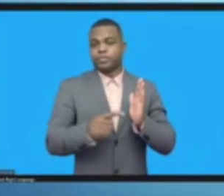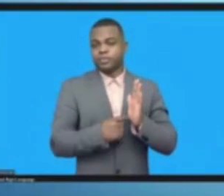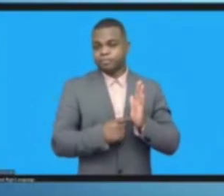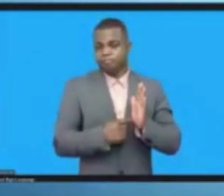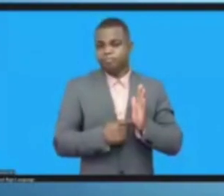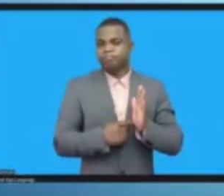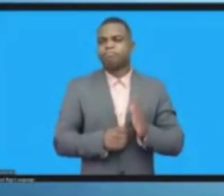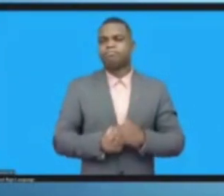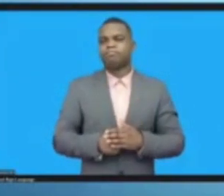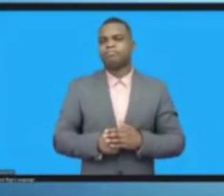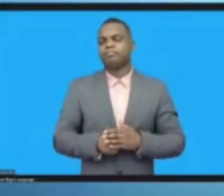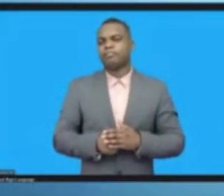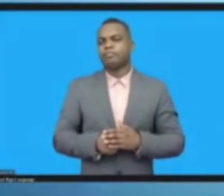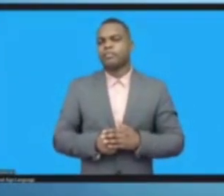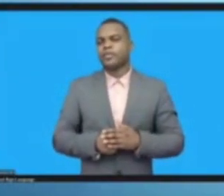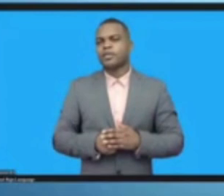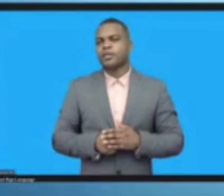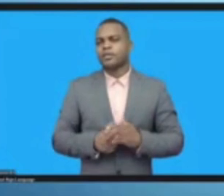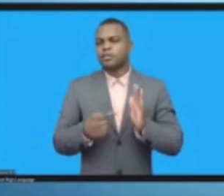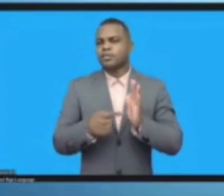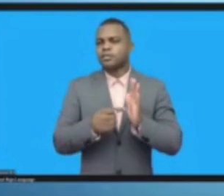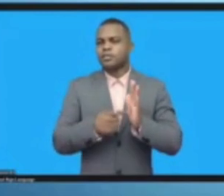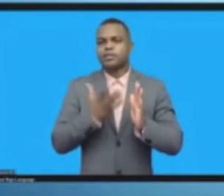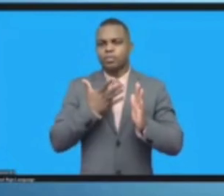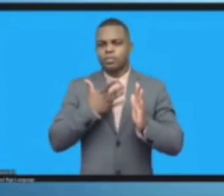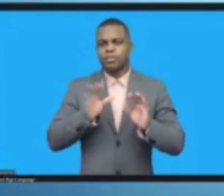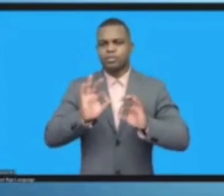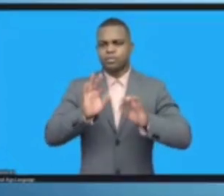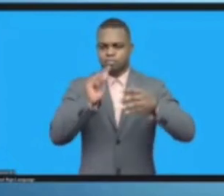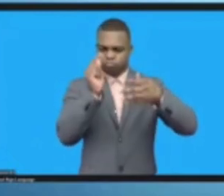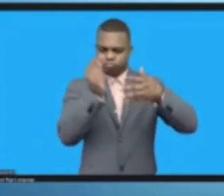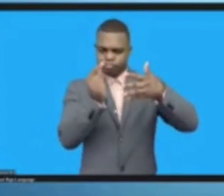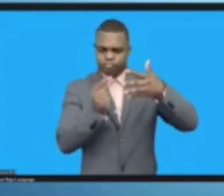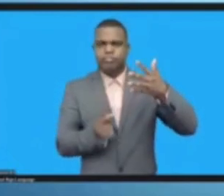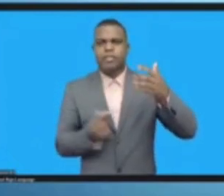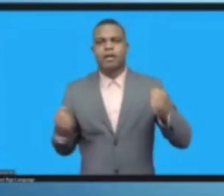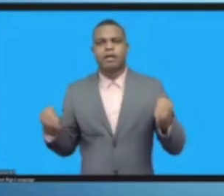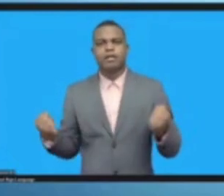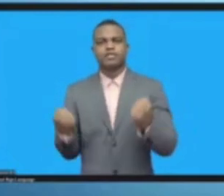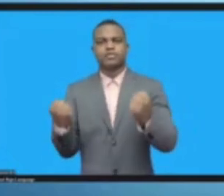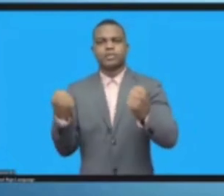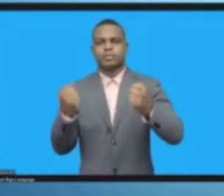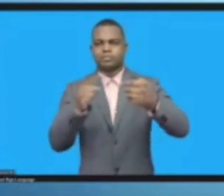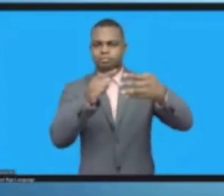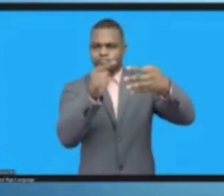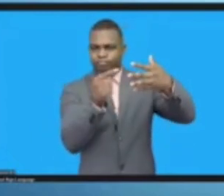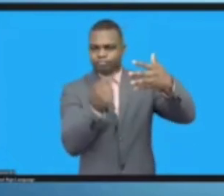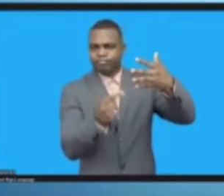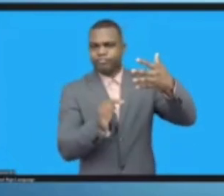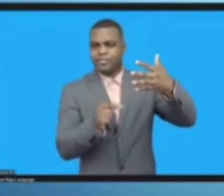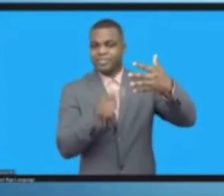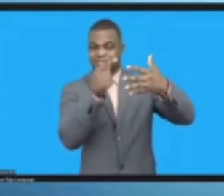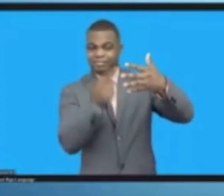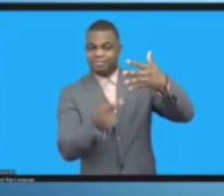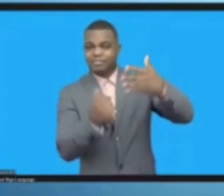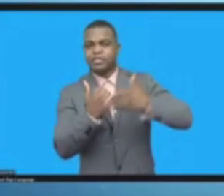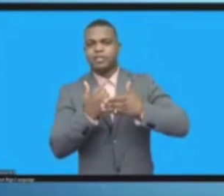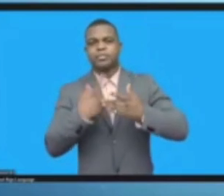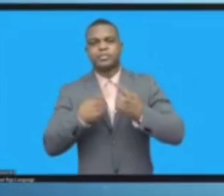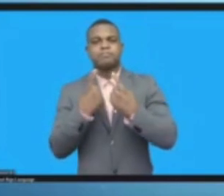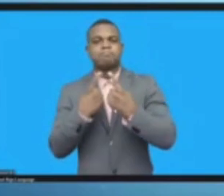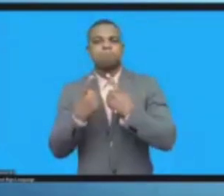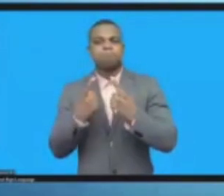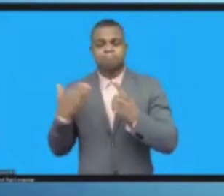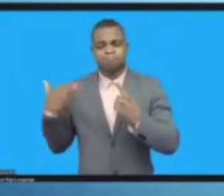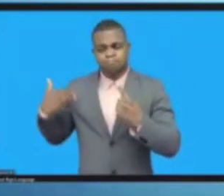que es importante el futuro de una internet segura robusta y abierta es importantísimo para